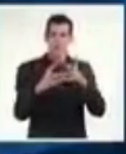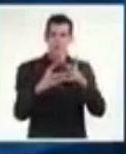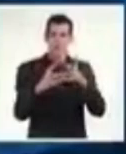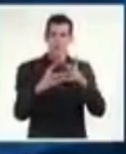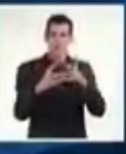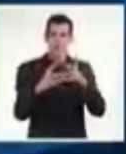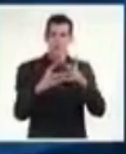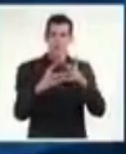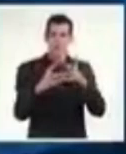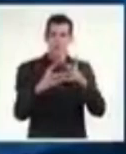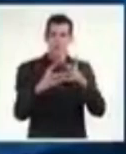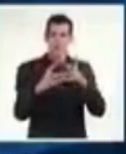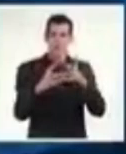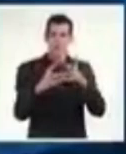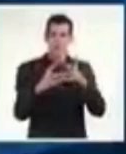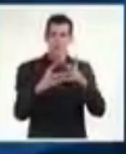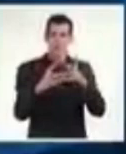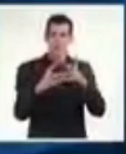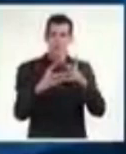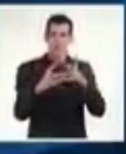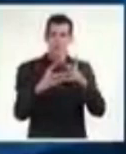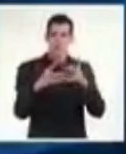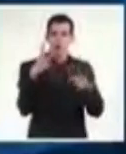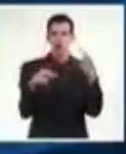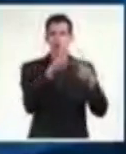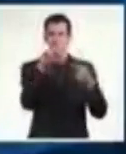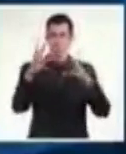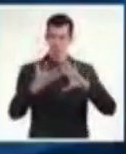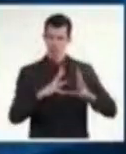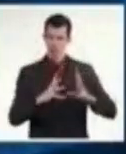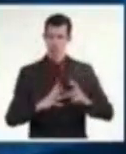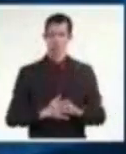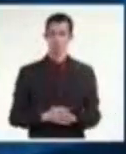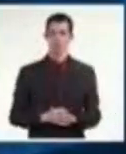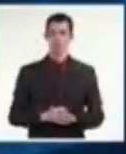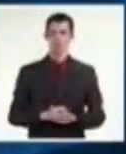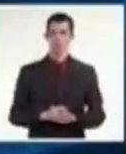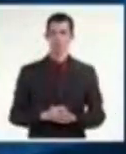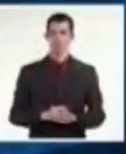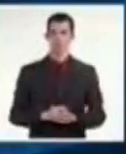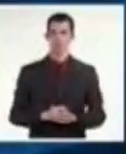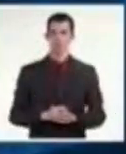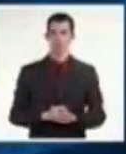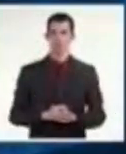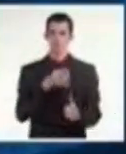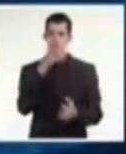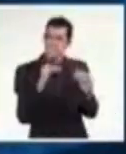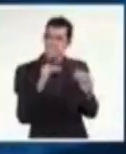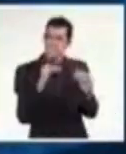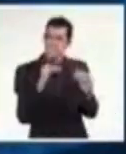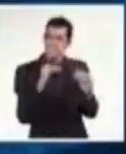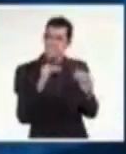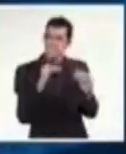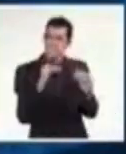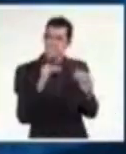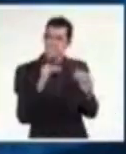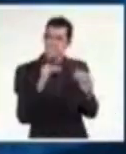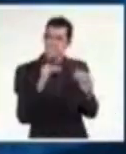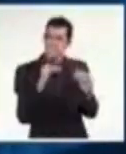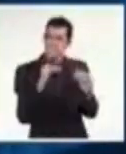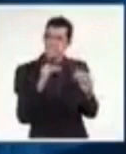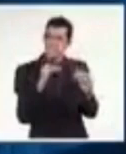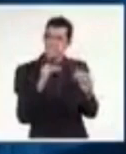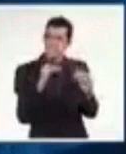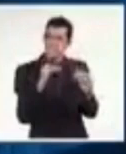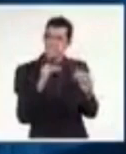sea. Un poquito más. ¿Eh? Es al trozo ahí. Nació el 10 de septiembre de 1988. Escuchen para acá, a ver si